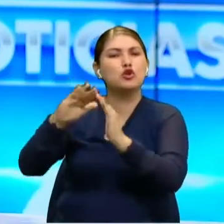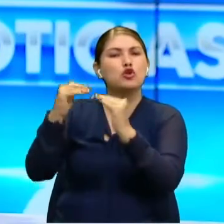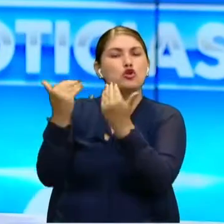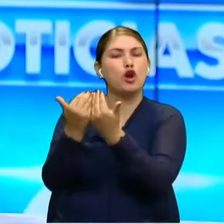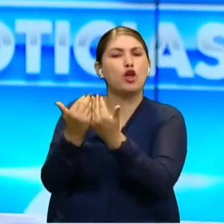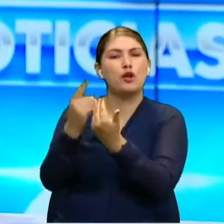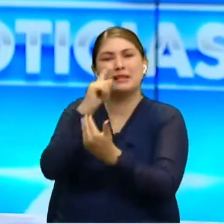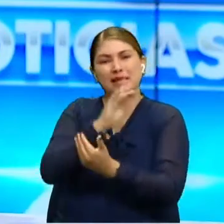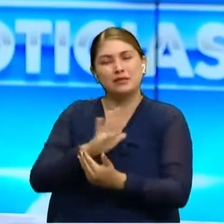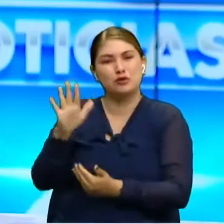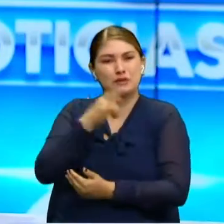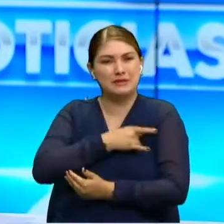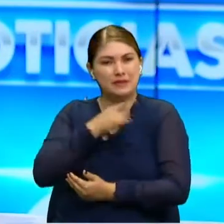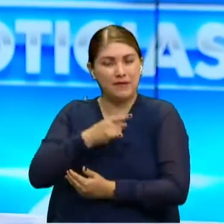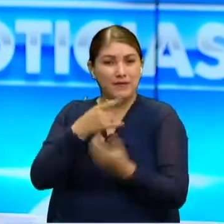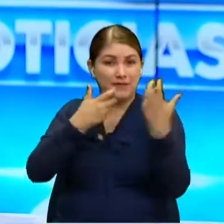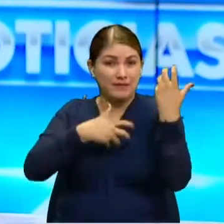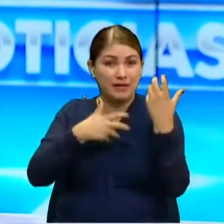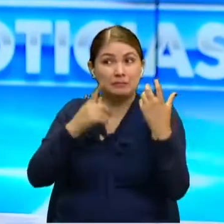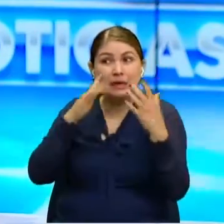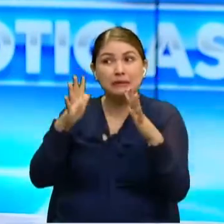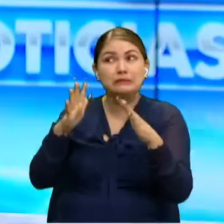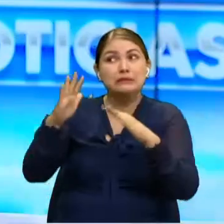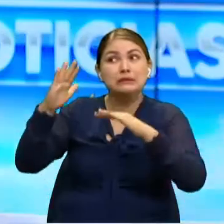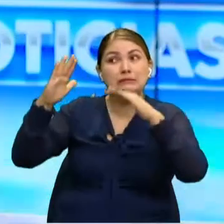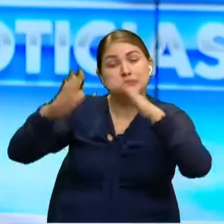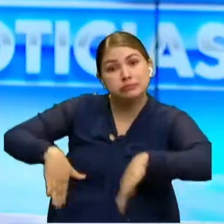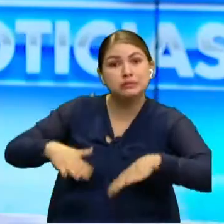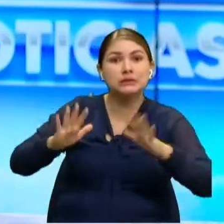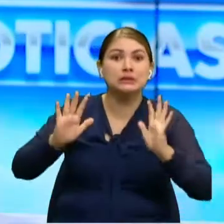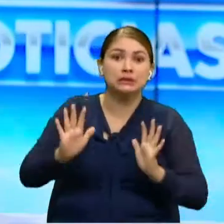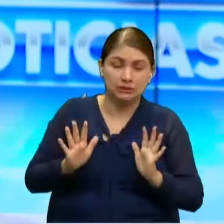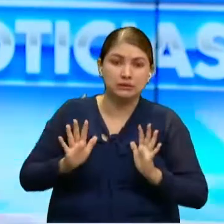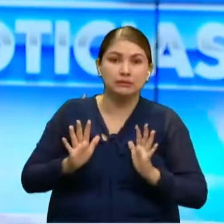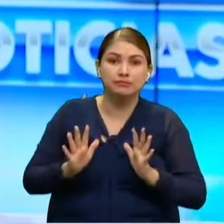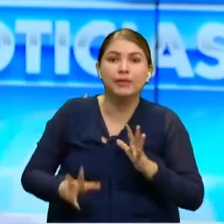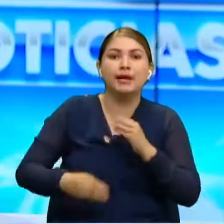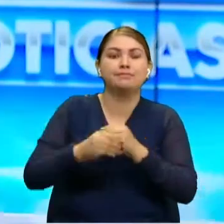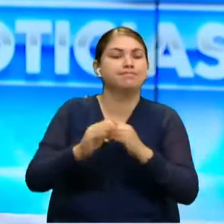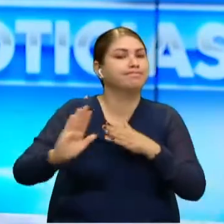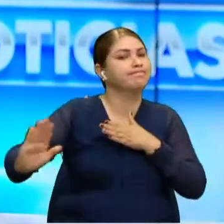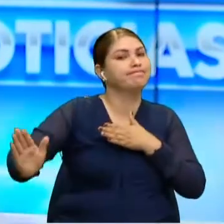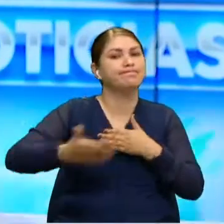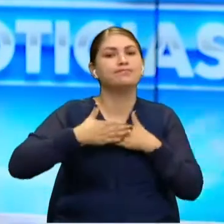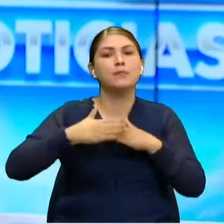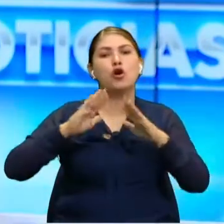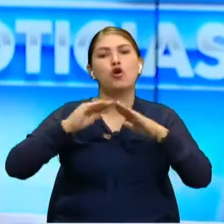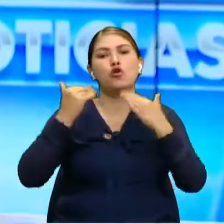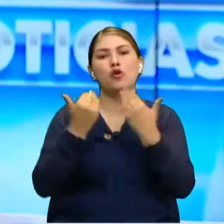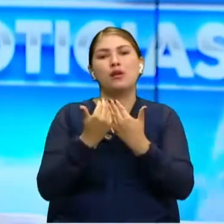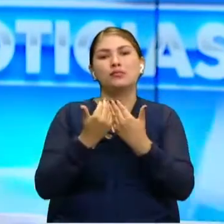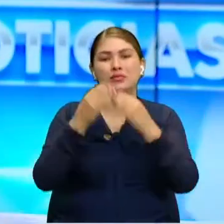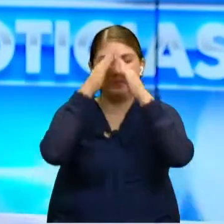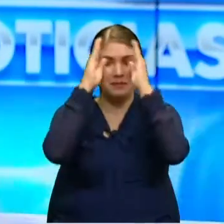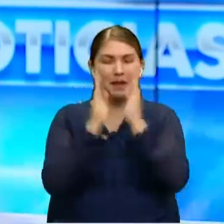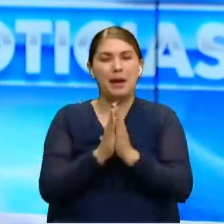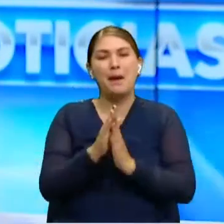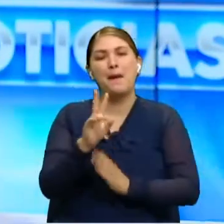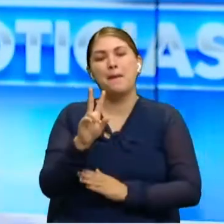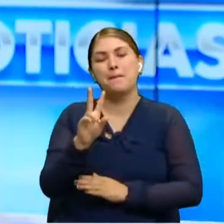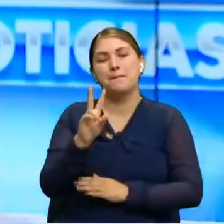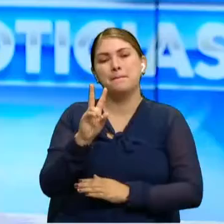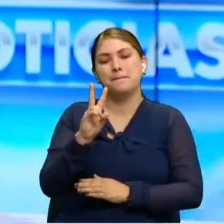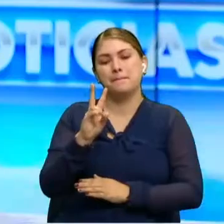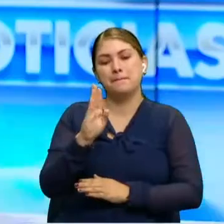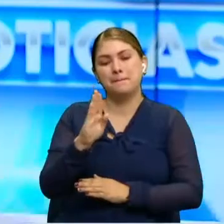universitario de vélez que amenaza su estabilidad se suma ahora el cierre definitivo del colegio de las hermanas del hemitage lo